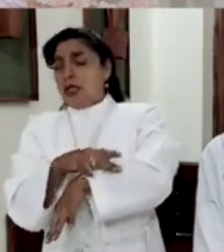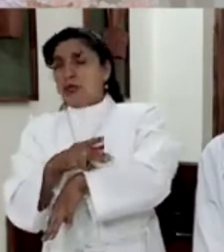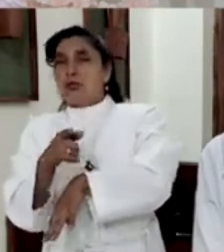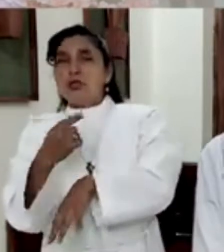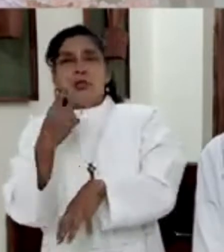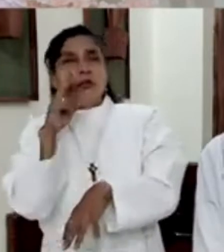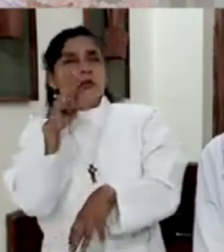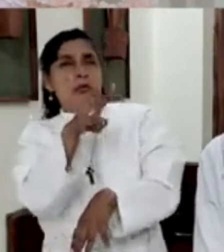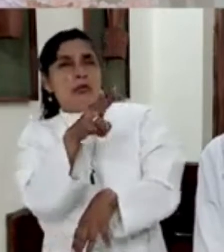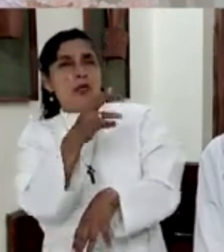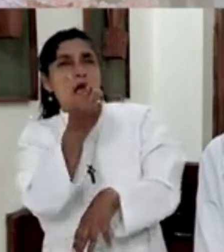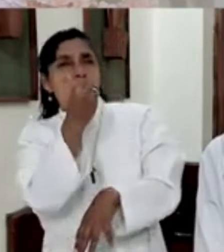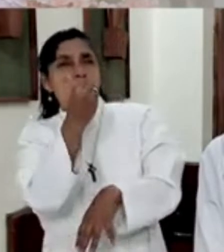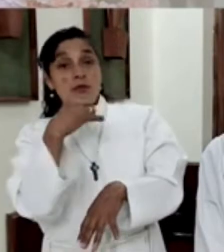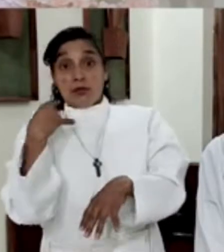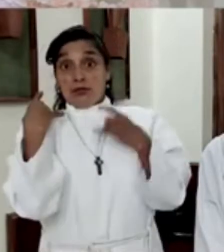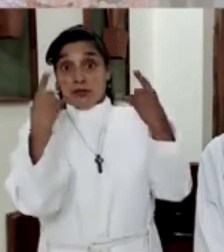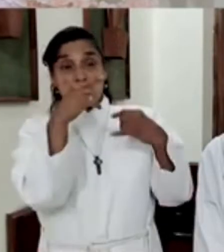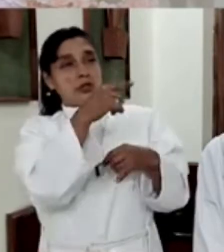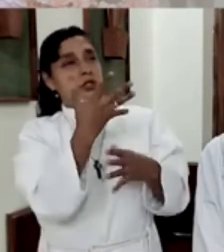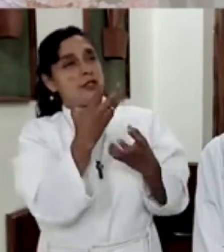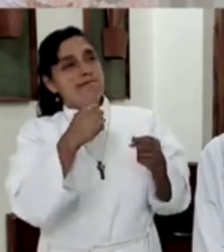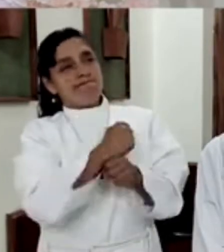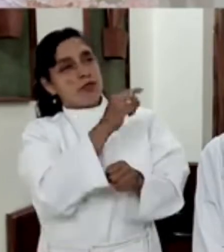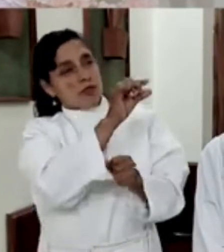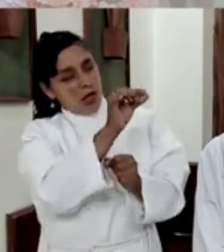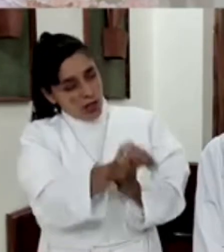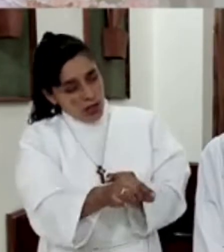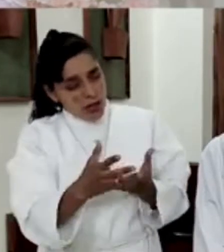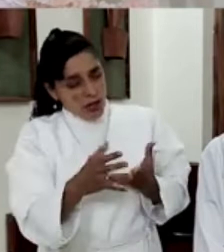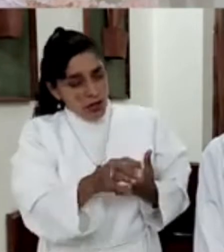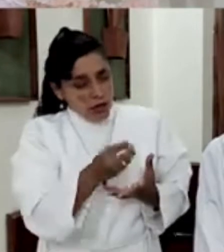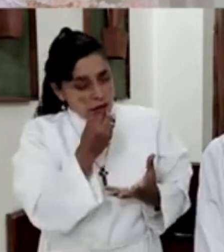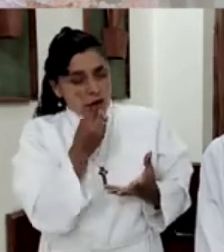mesa de rico. Y hasta los perros